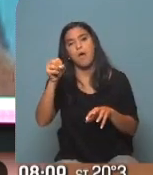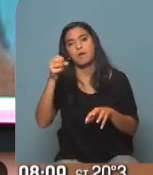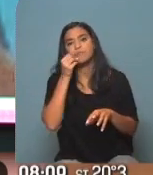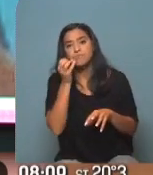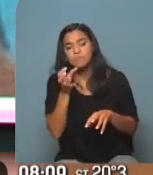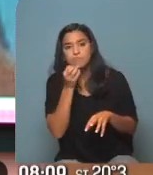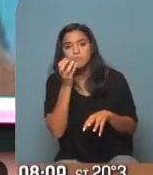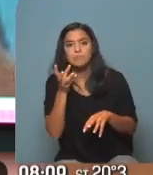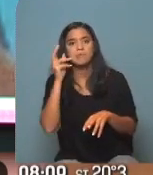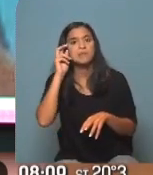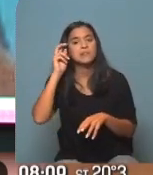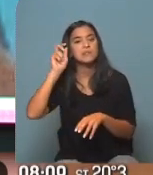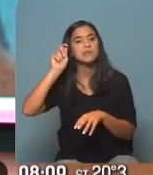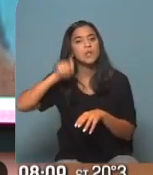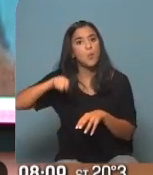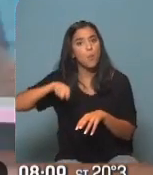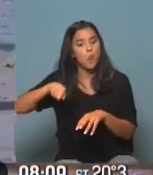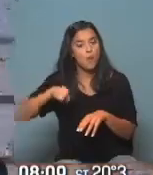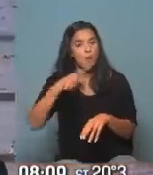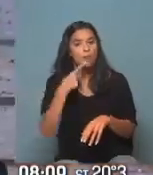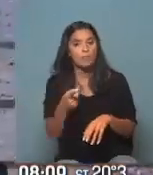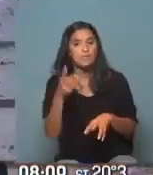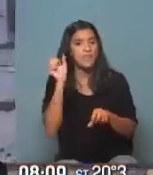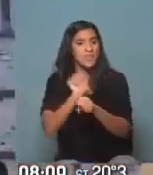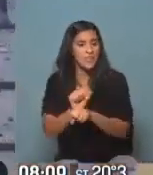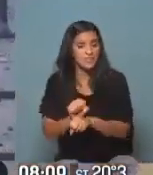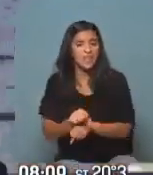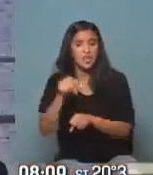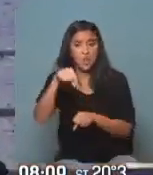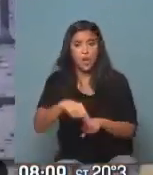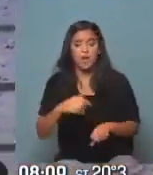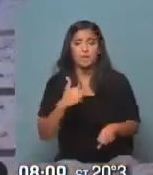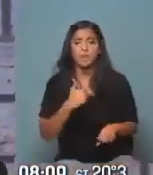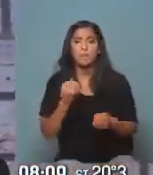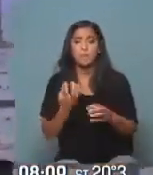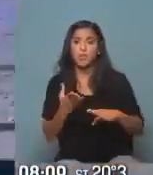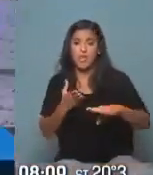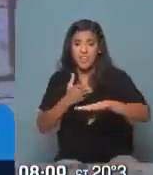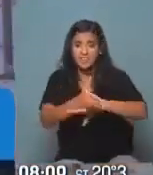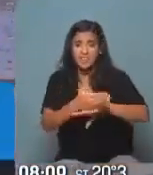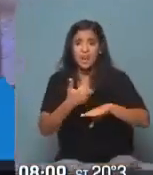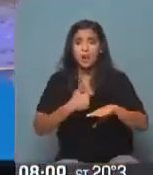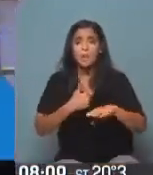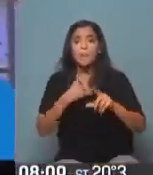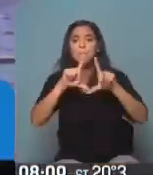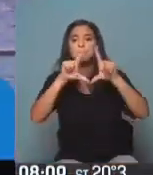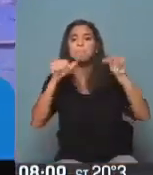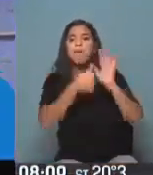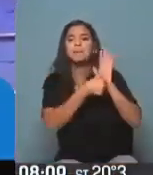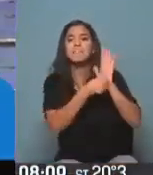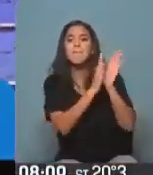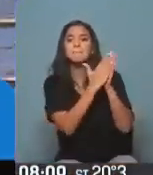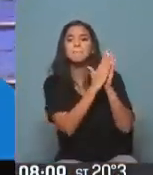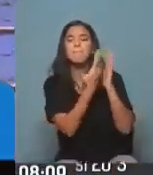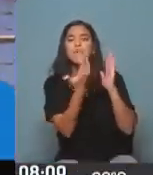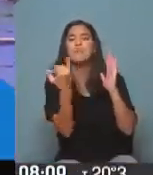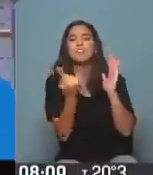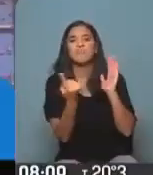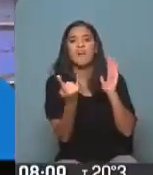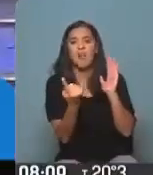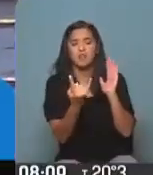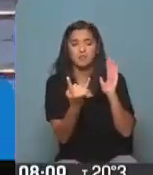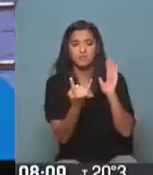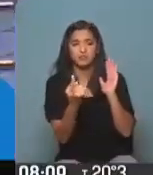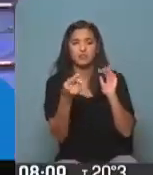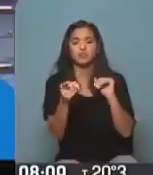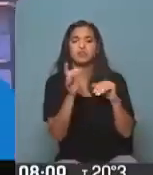Recordemos, fueron detenidos en las últimas horas en la República Argentina por ingresar al país con pasaportes israelíes falsos.